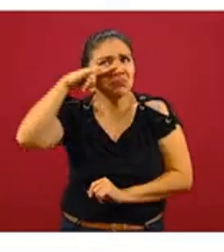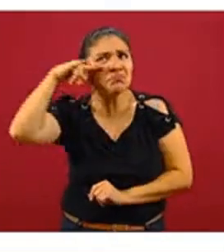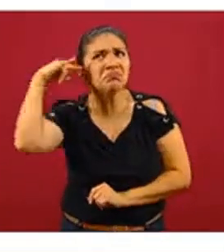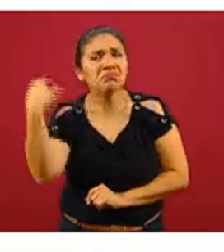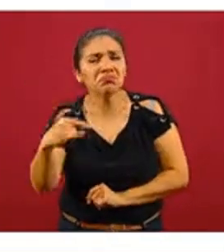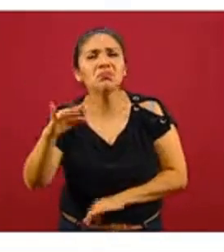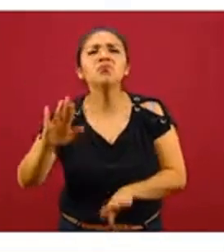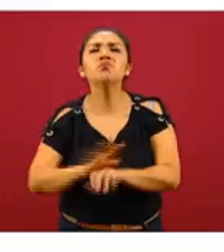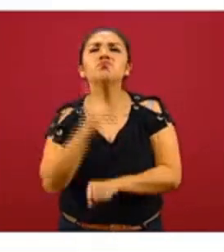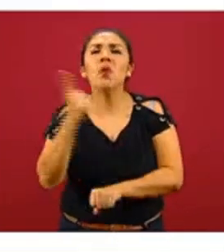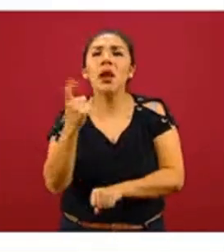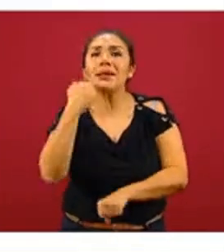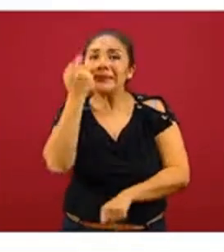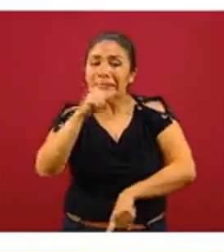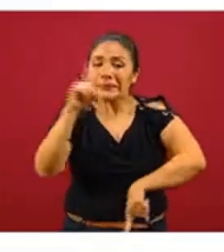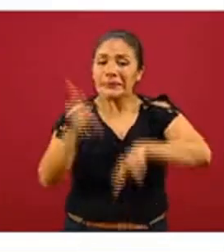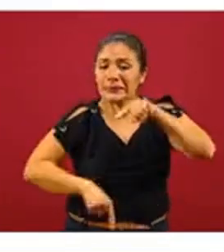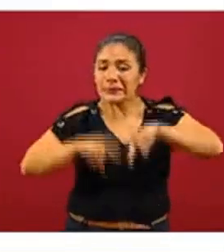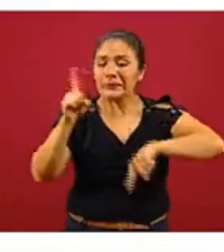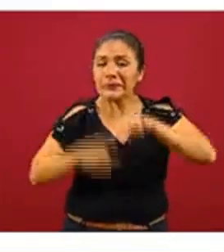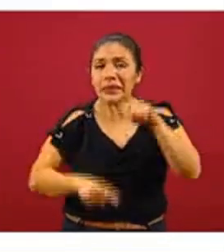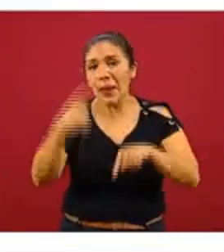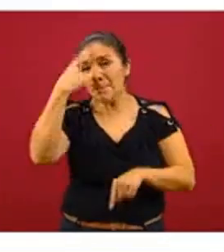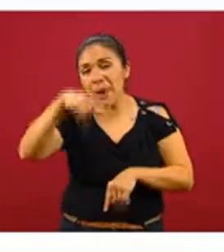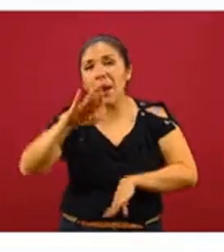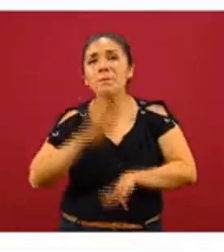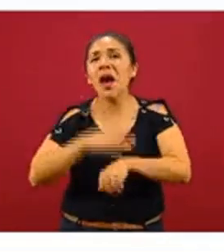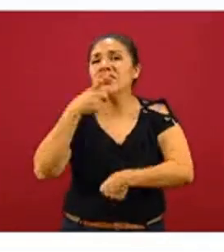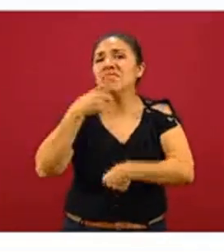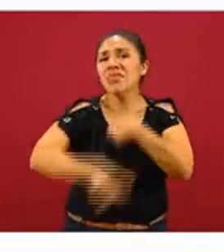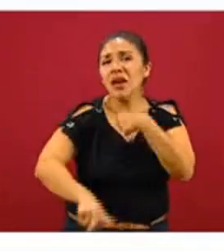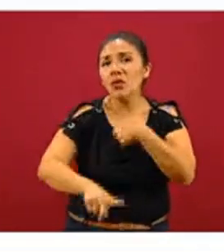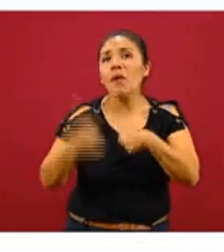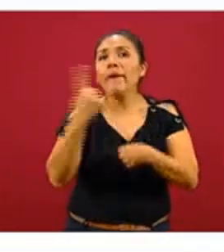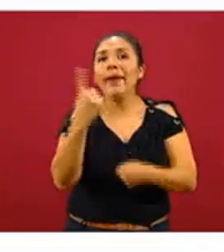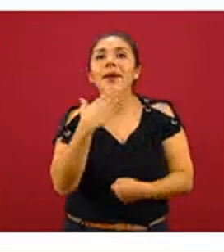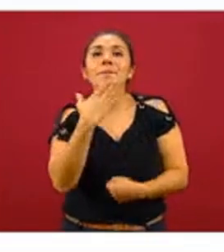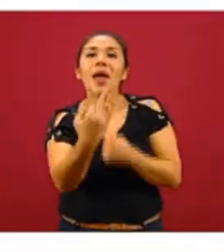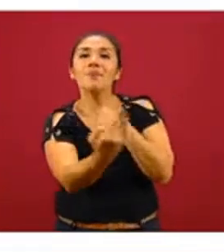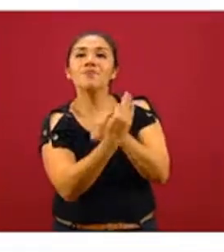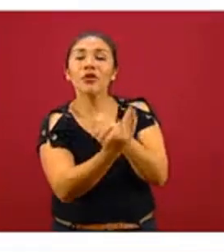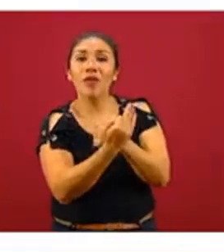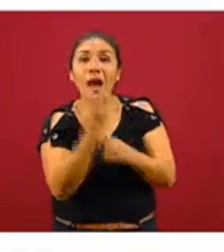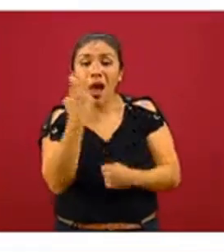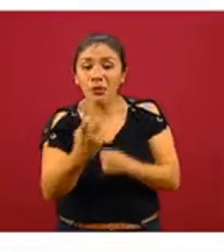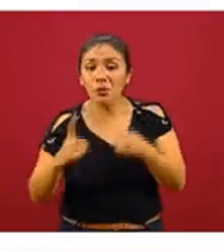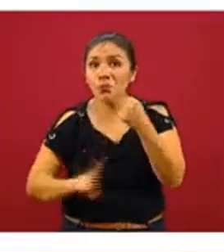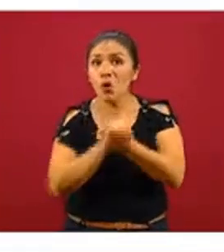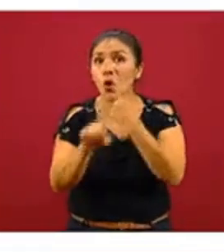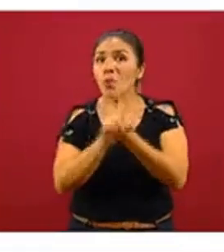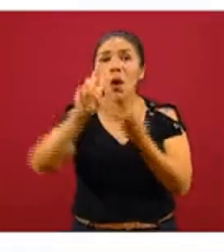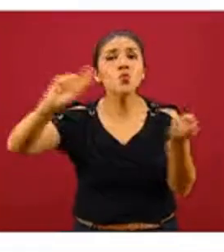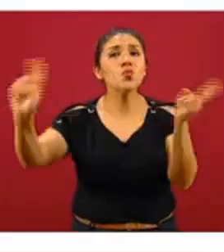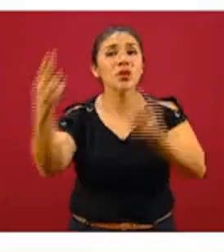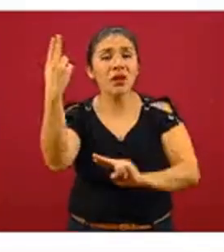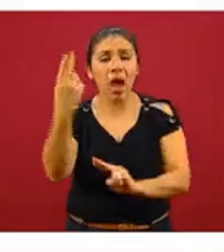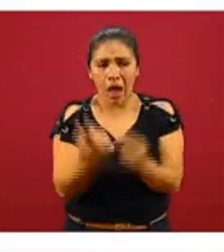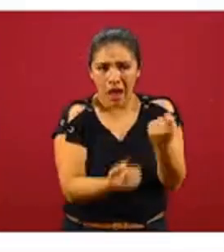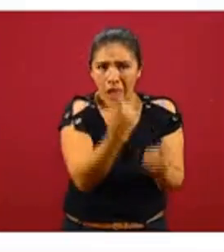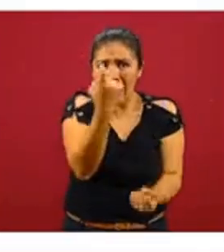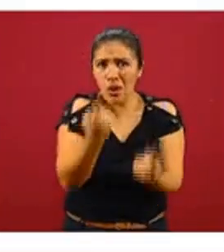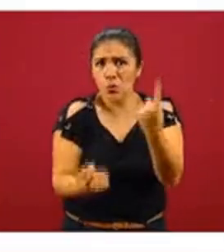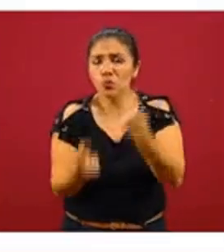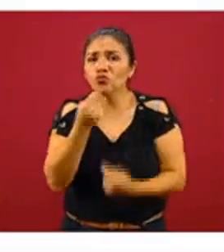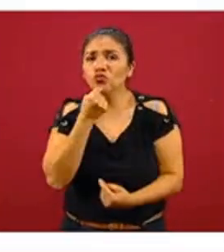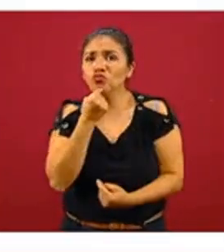medidas de mitigación que puedan causar más daño que bien. Esta es una crisis universal y para algunos niños el impacto